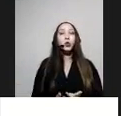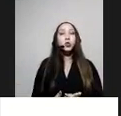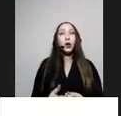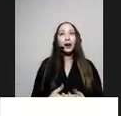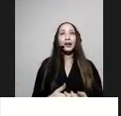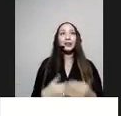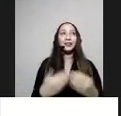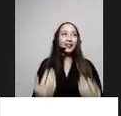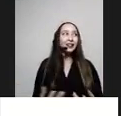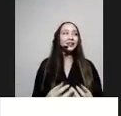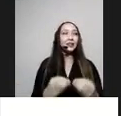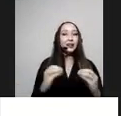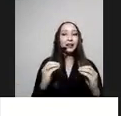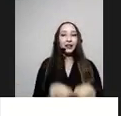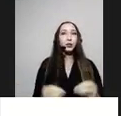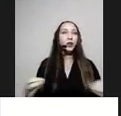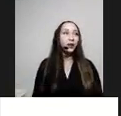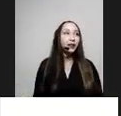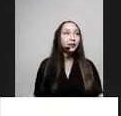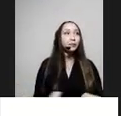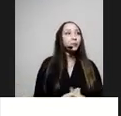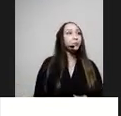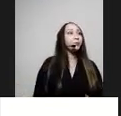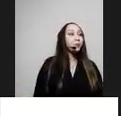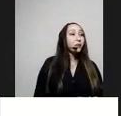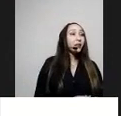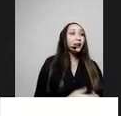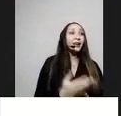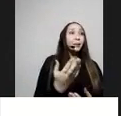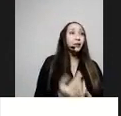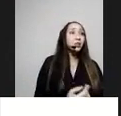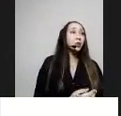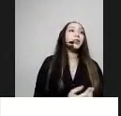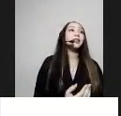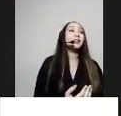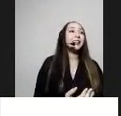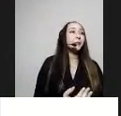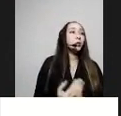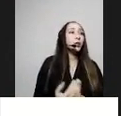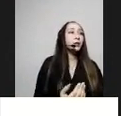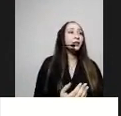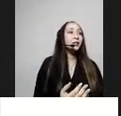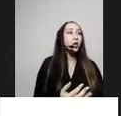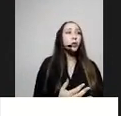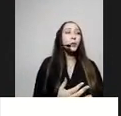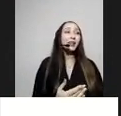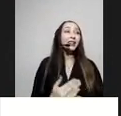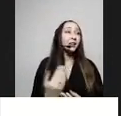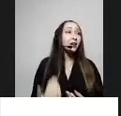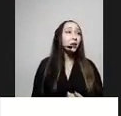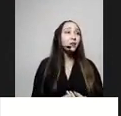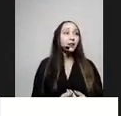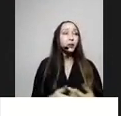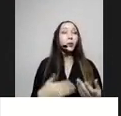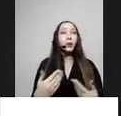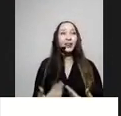ayudó mucho a centrarse y a aclarar sus ideas. En Apple, de hecho, tienen 30 minutos de meditación como parte del